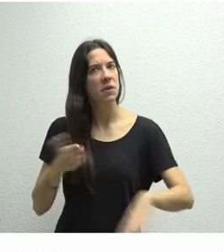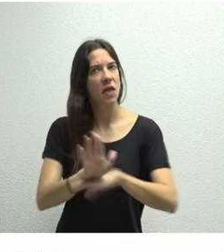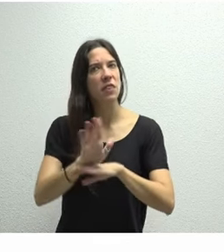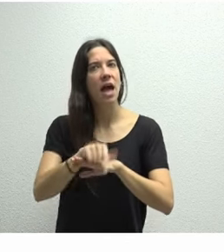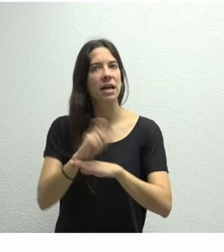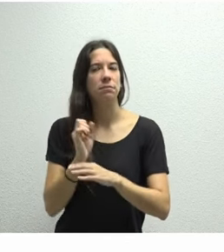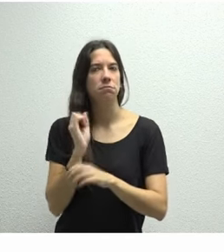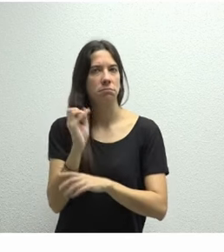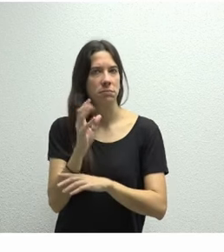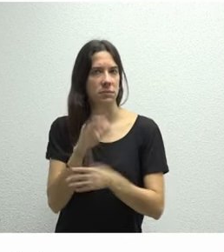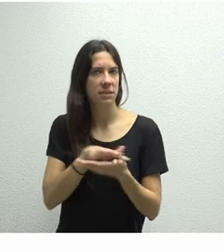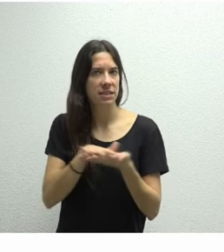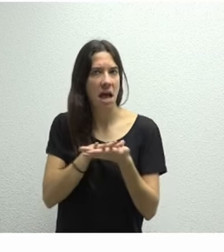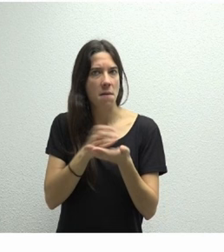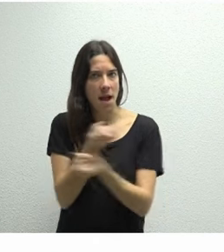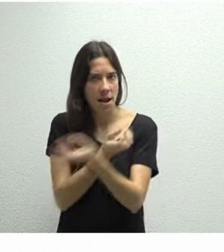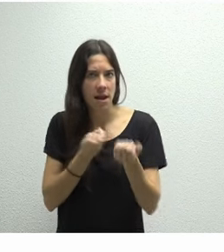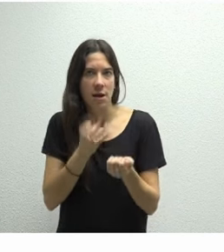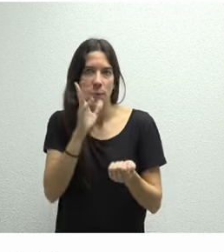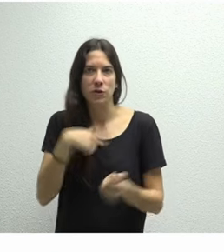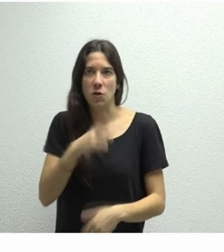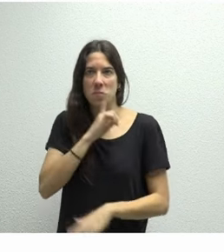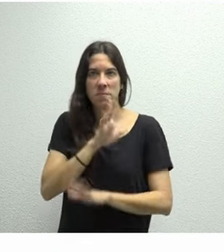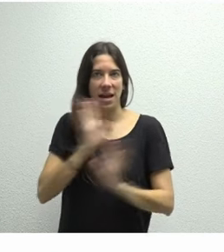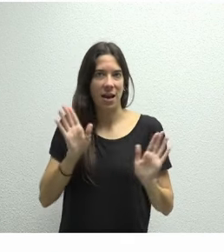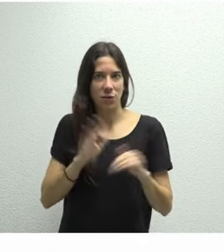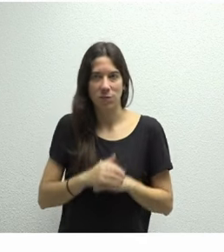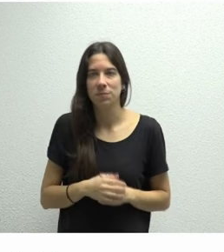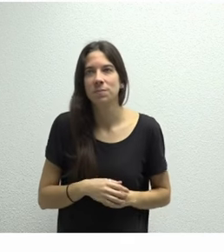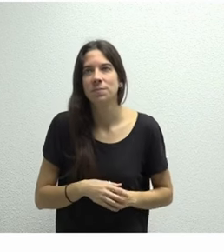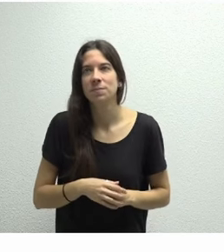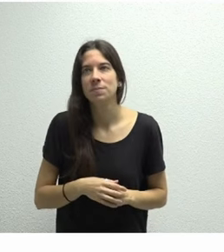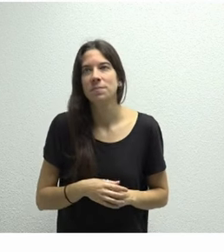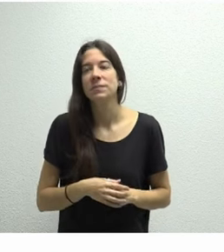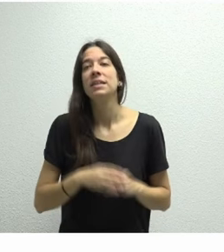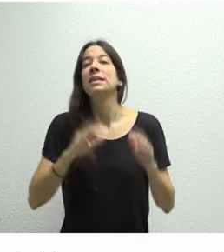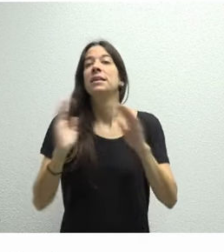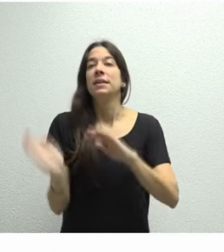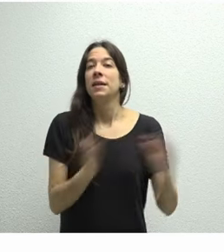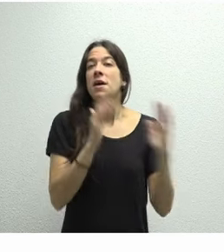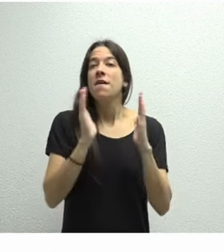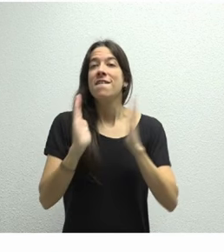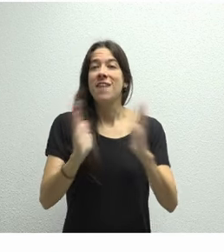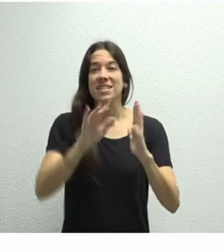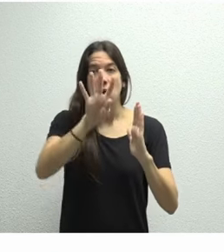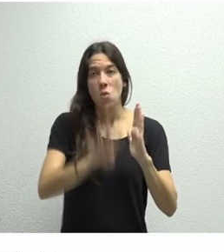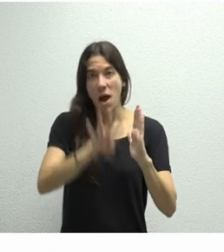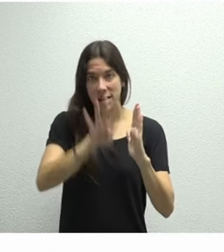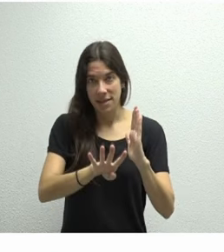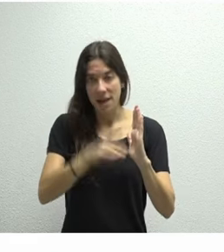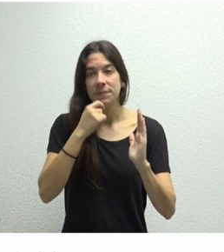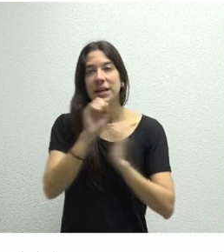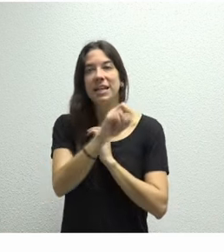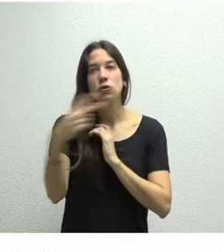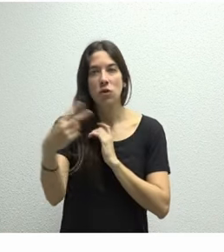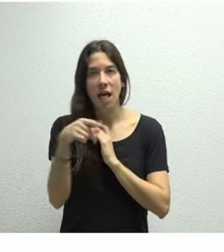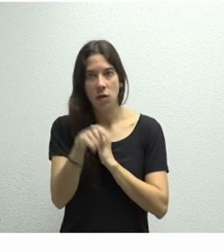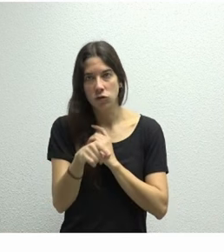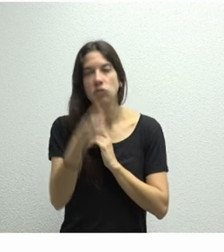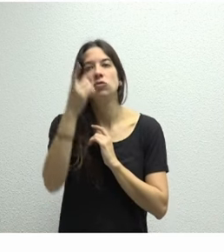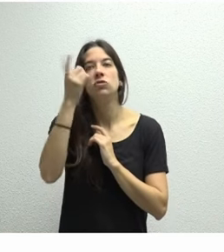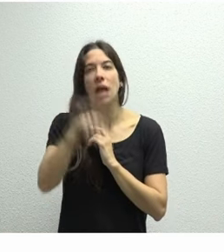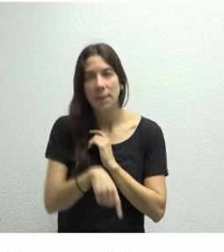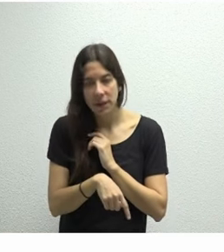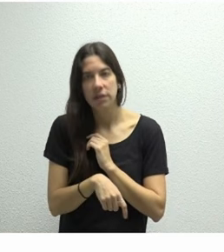por tanto ahí me callo no hay una cuarta fase de resultados no que forma parte también de de